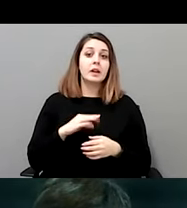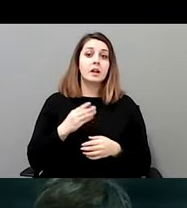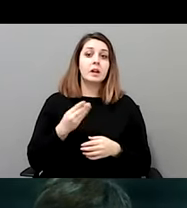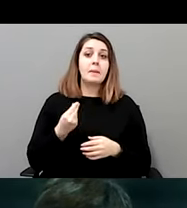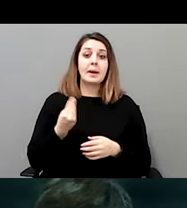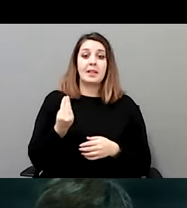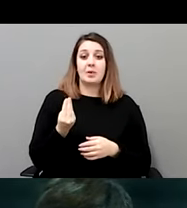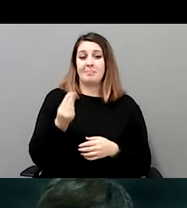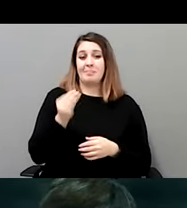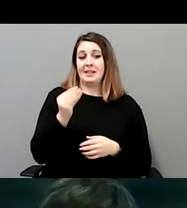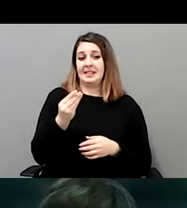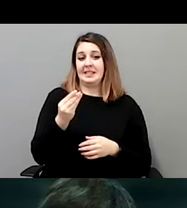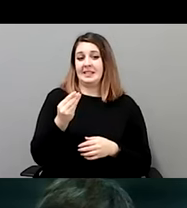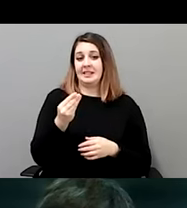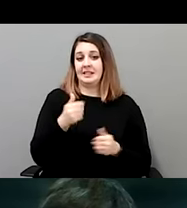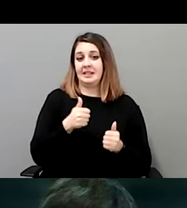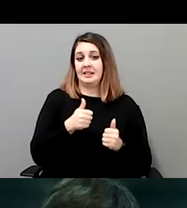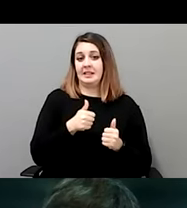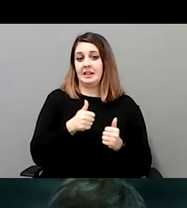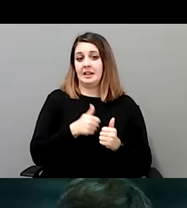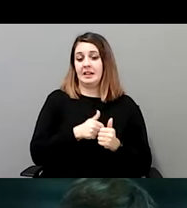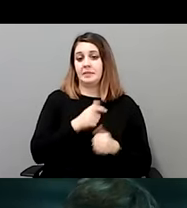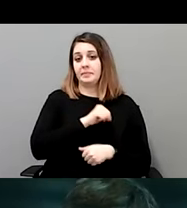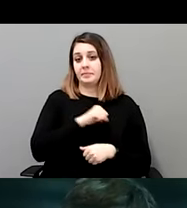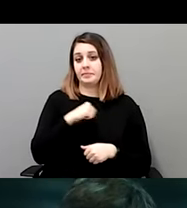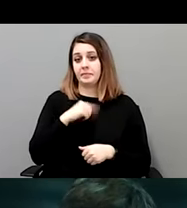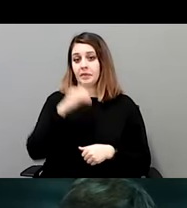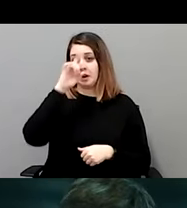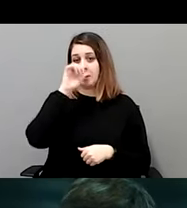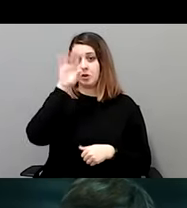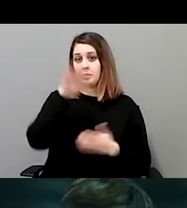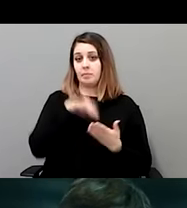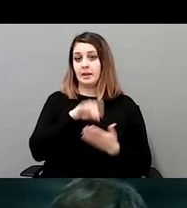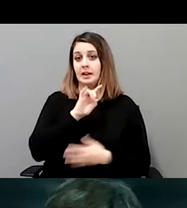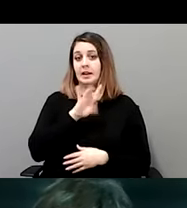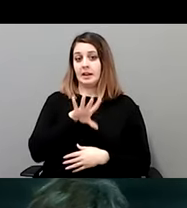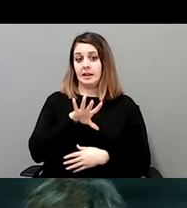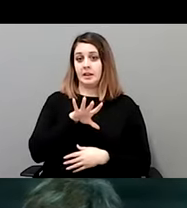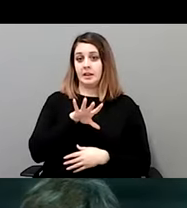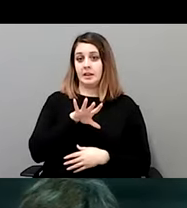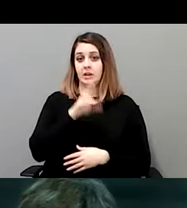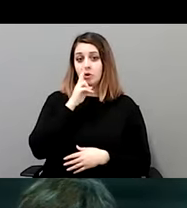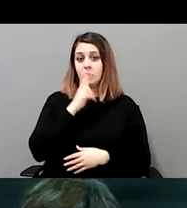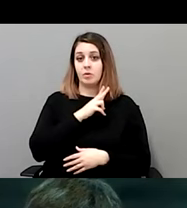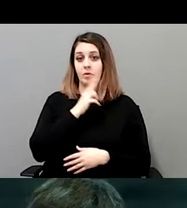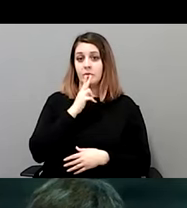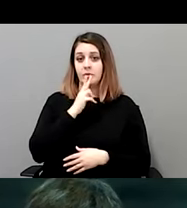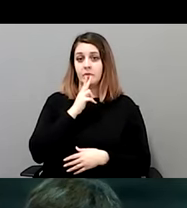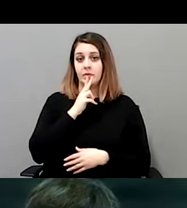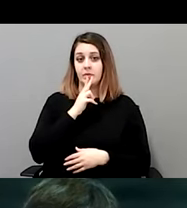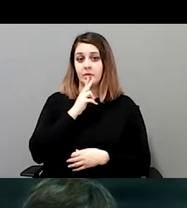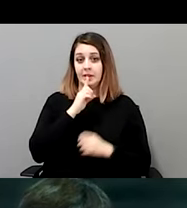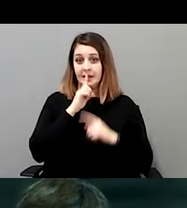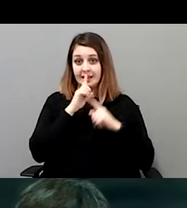sobrecoste. Si yo empecé en el año 2015, A lo largo de tus 7 años, te